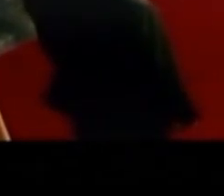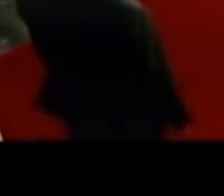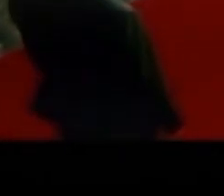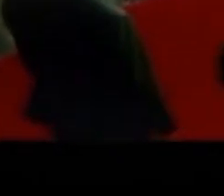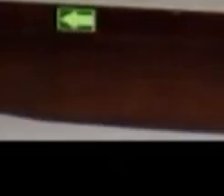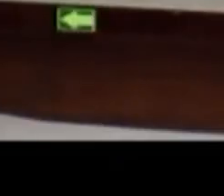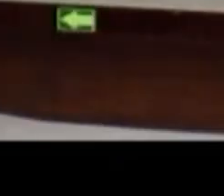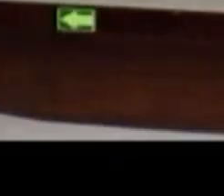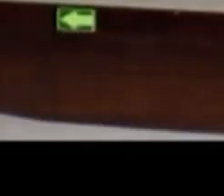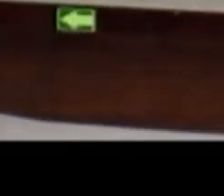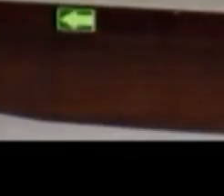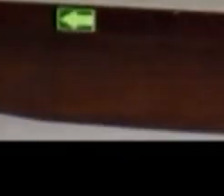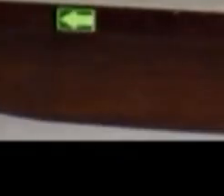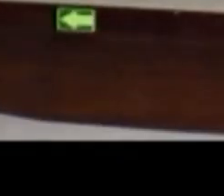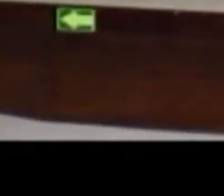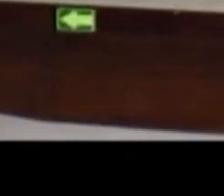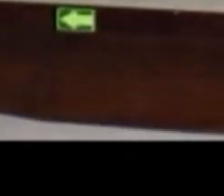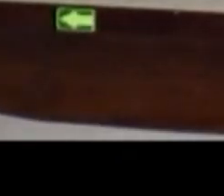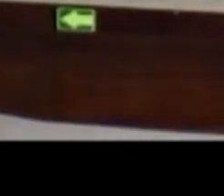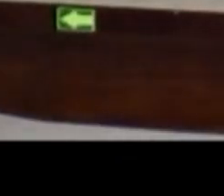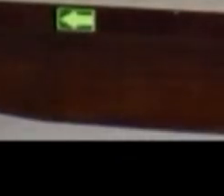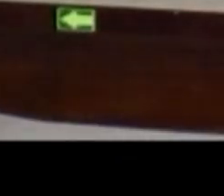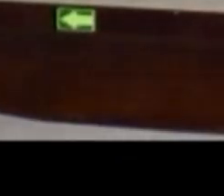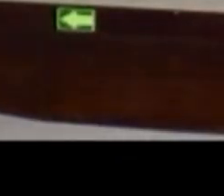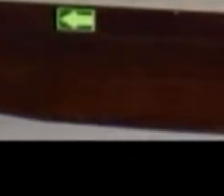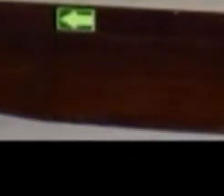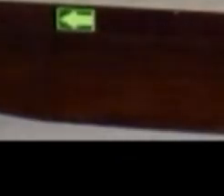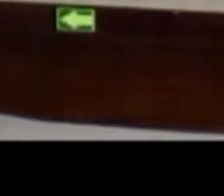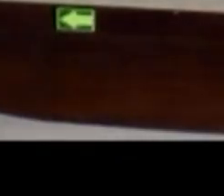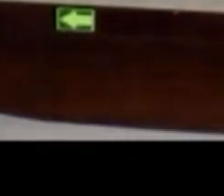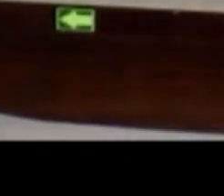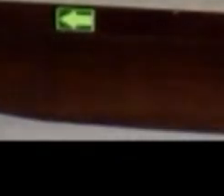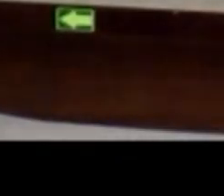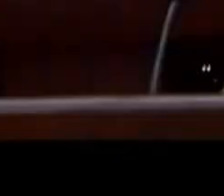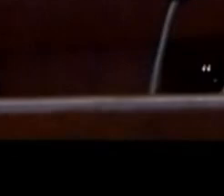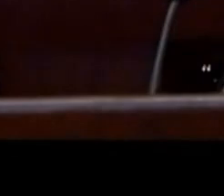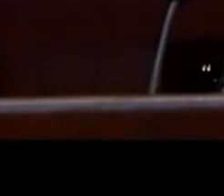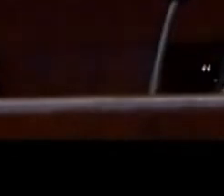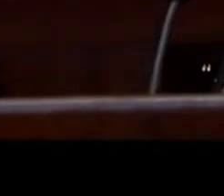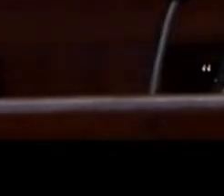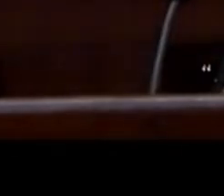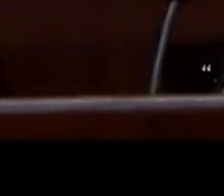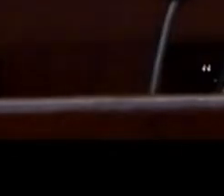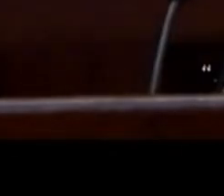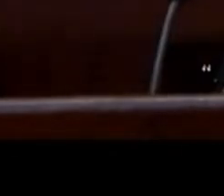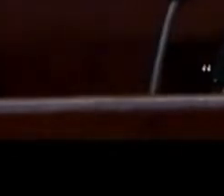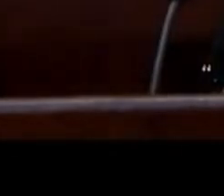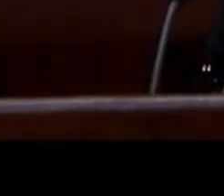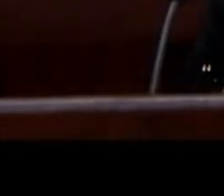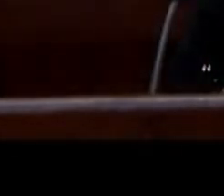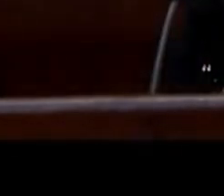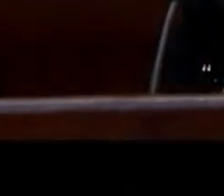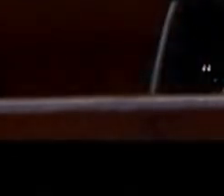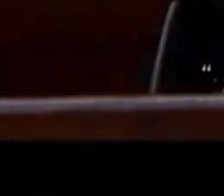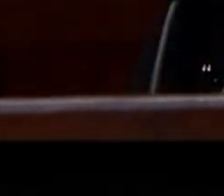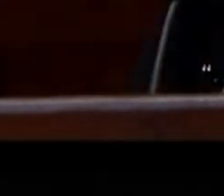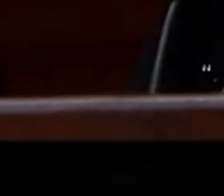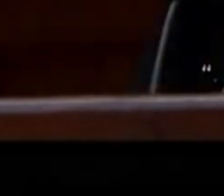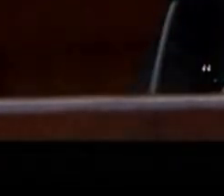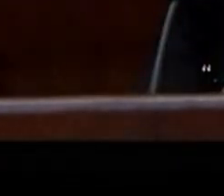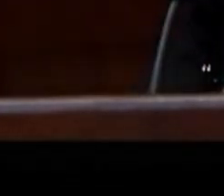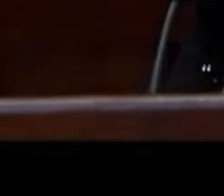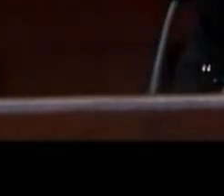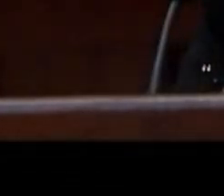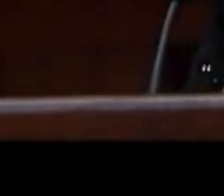cualquier expresión de corrupción y la necesidad de profundizar la democracia. Porque tenemos convicción de que dialogar